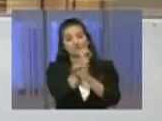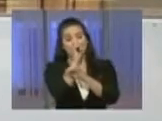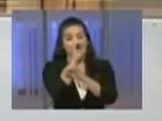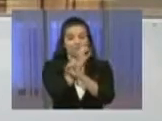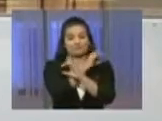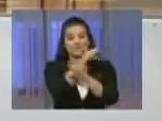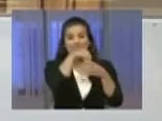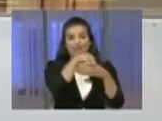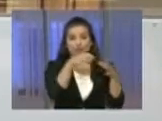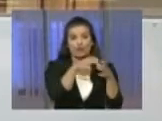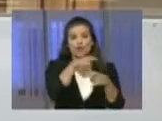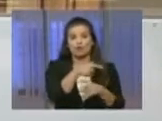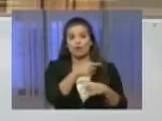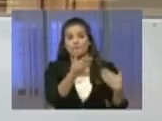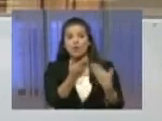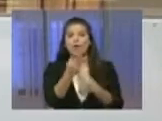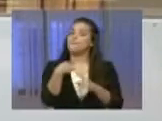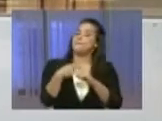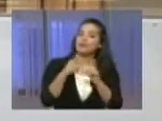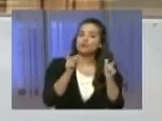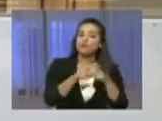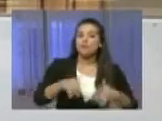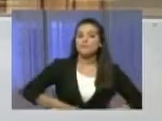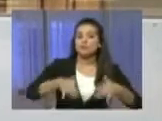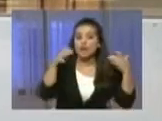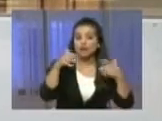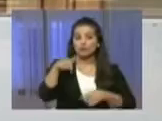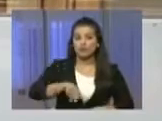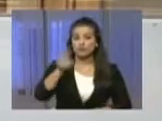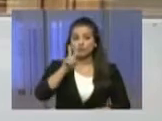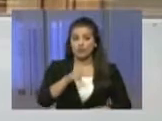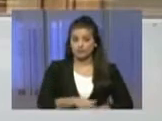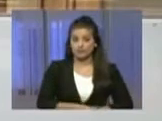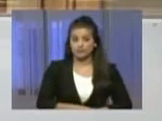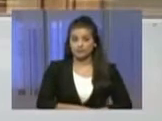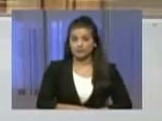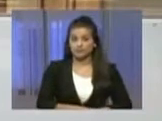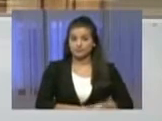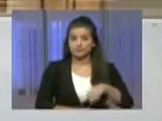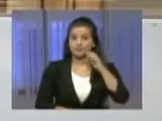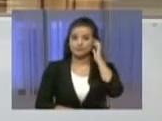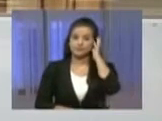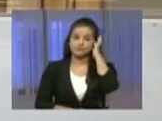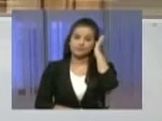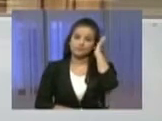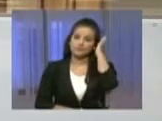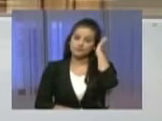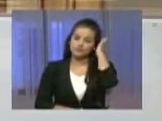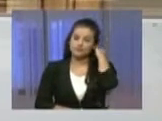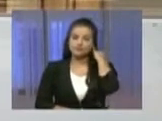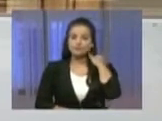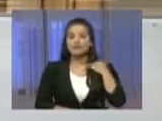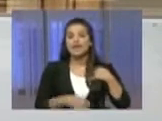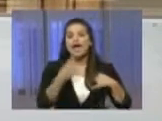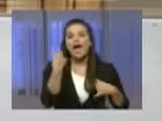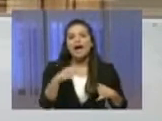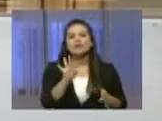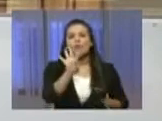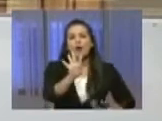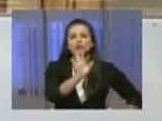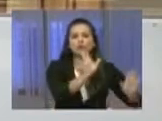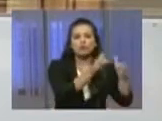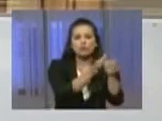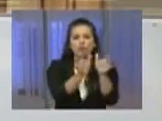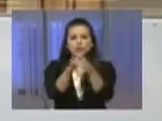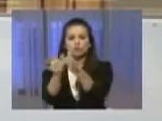interna los grandes multimillonarios de este país son cuatro grupos uno